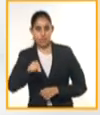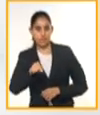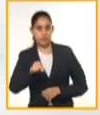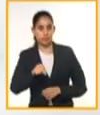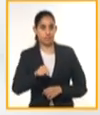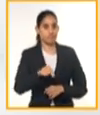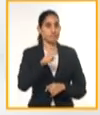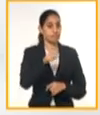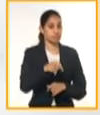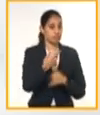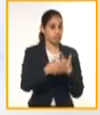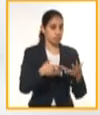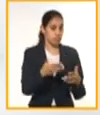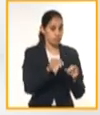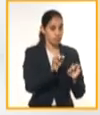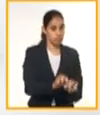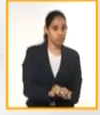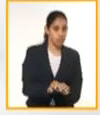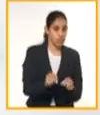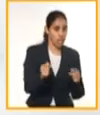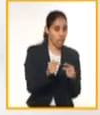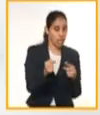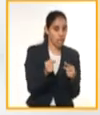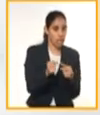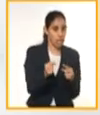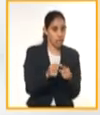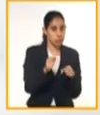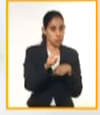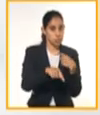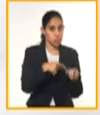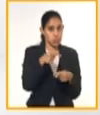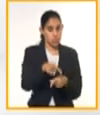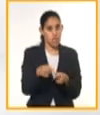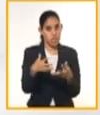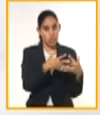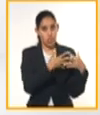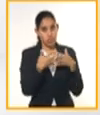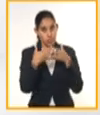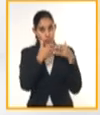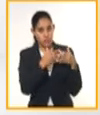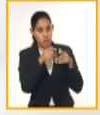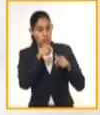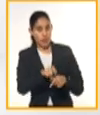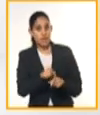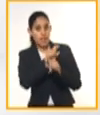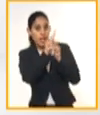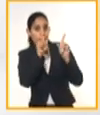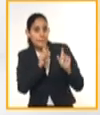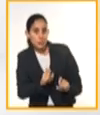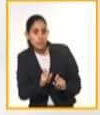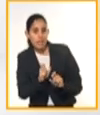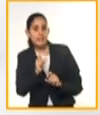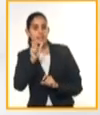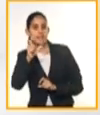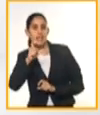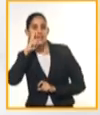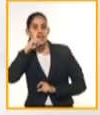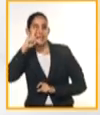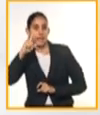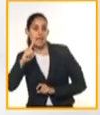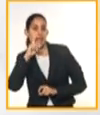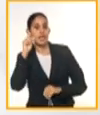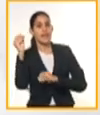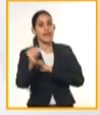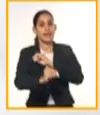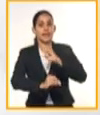Trump, que se han enfrentado muchísimas veces. Bueno, en la encuesta de CNN cambia y ya empieza Trump a